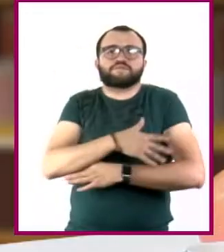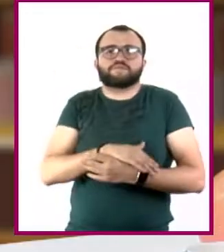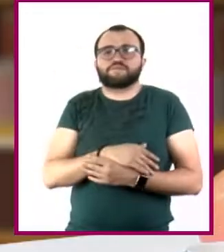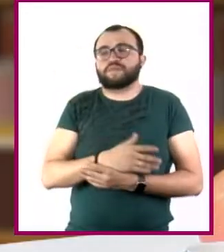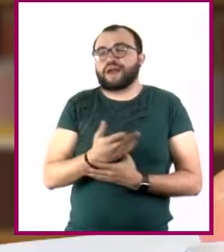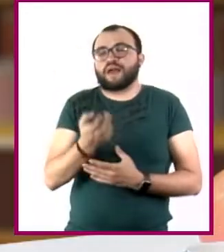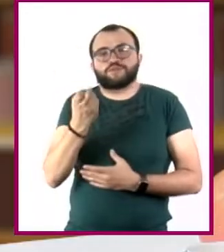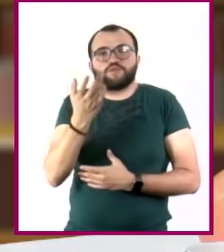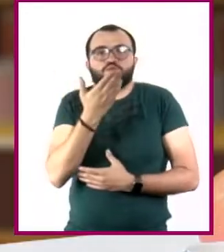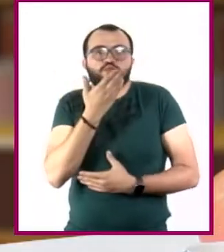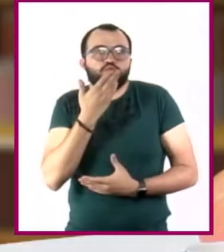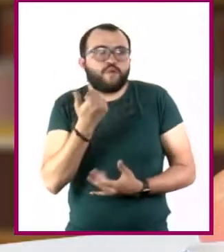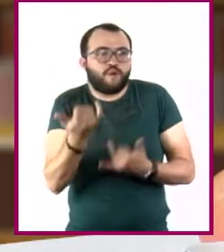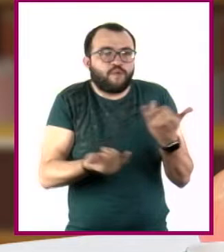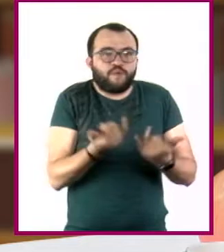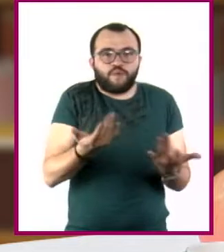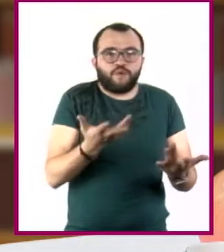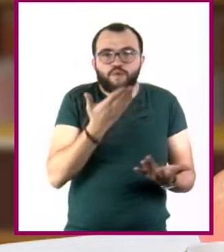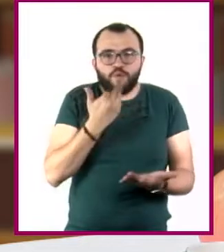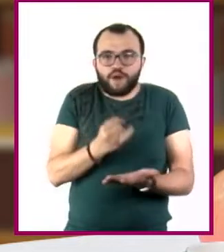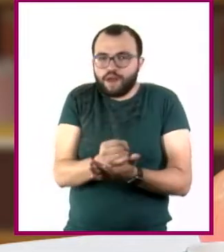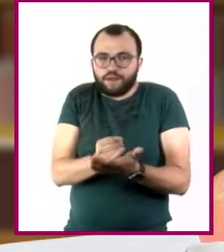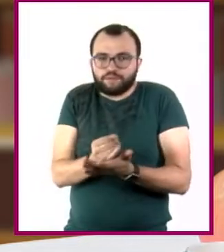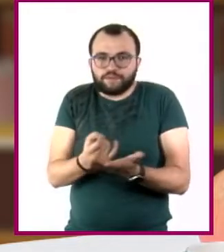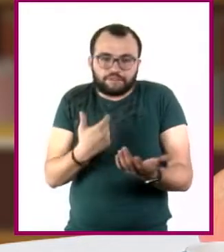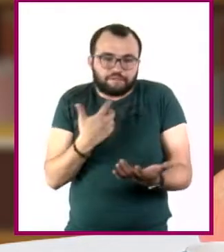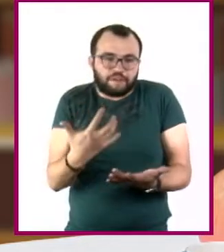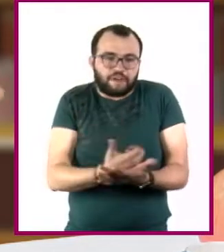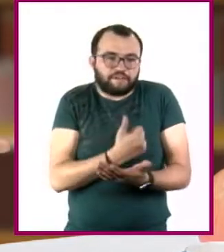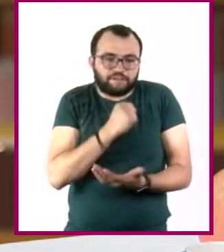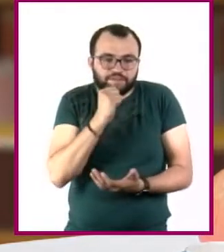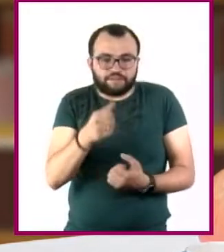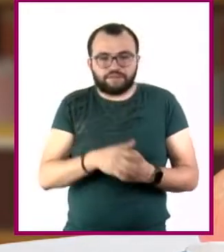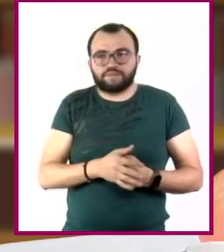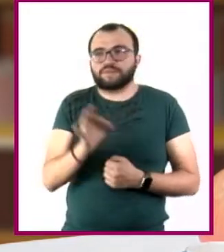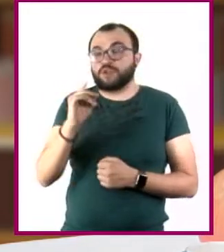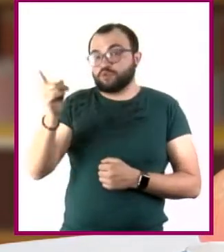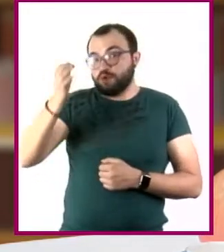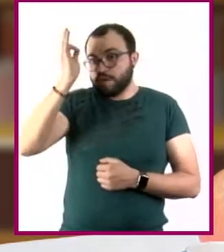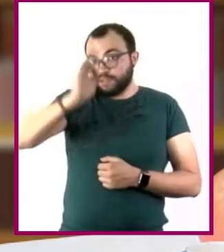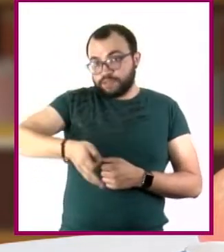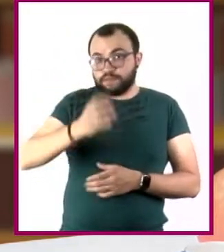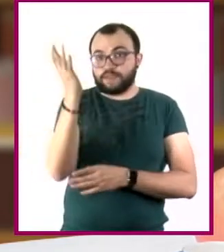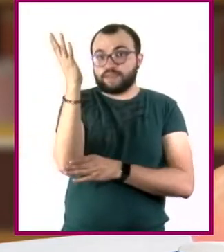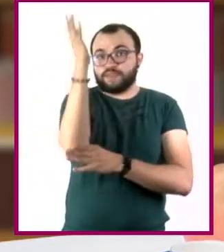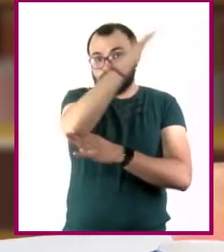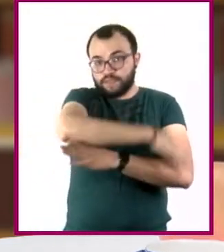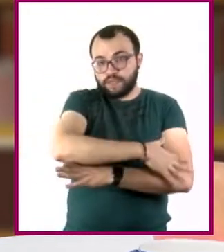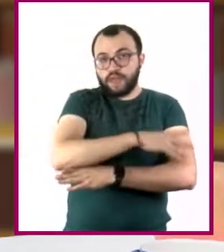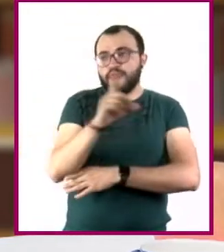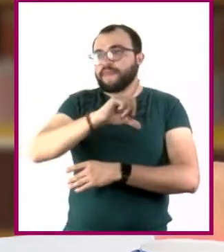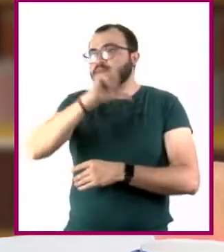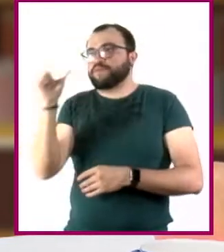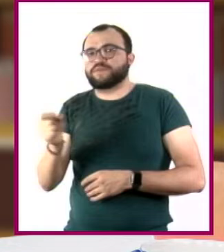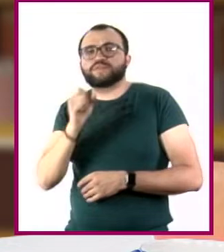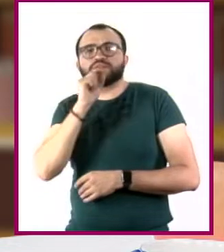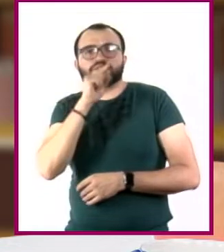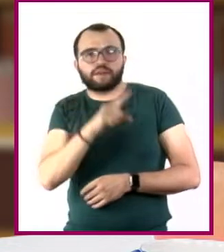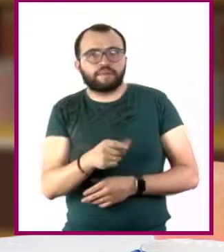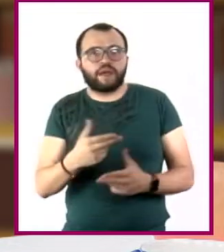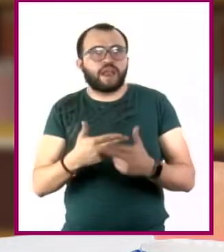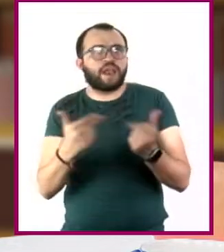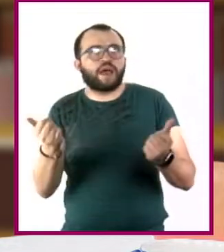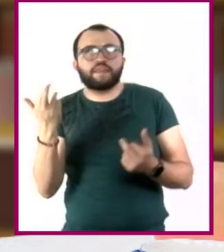gano nada. Bueno, pero si tú aceptas la suposición de que el árbol se cayó y luego aceptas también que nadie lo